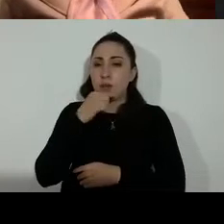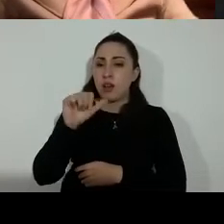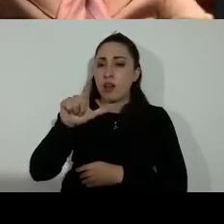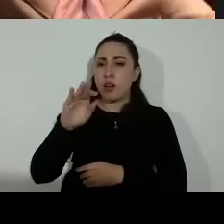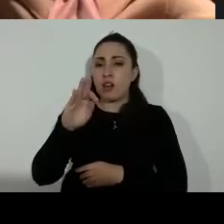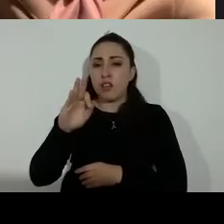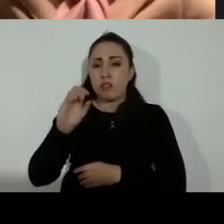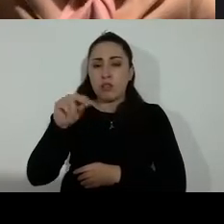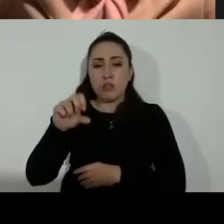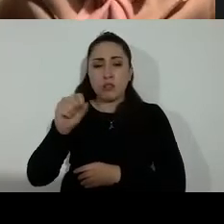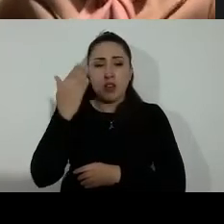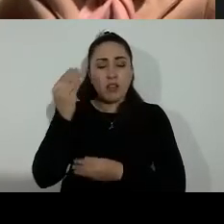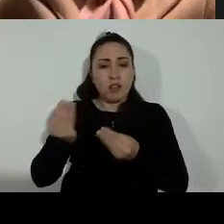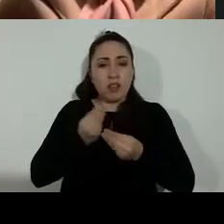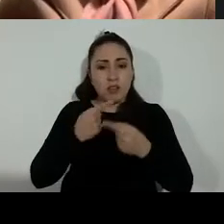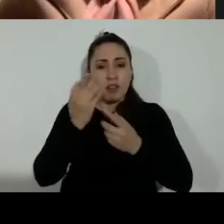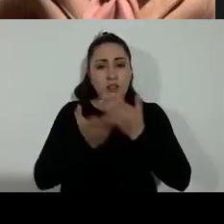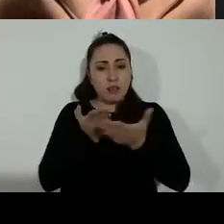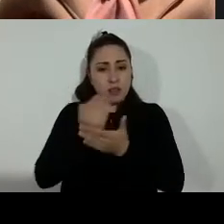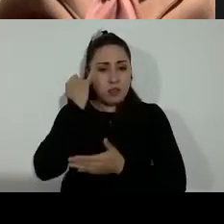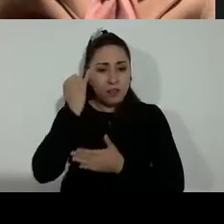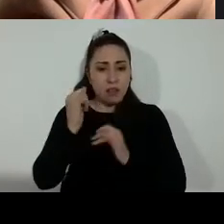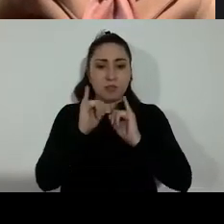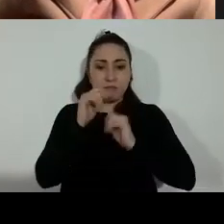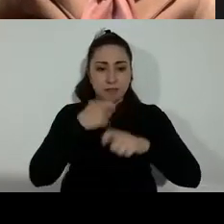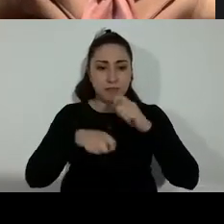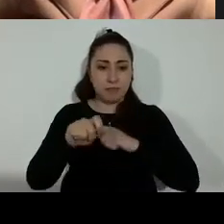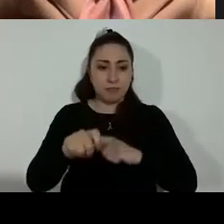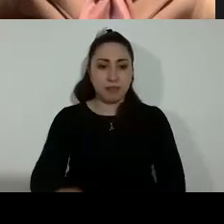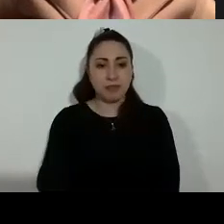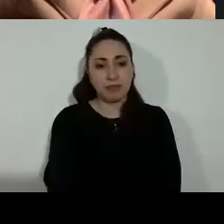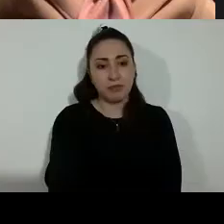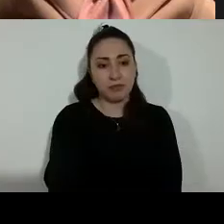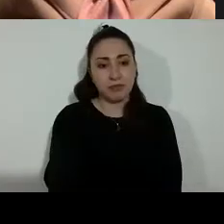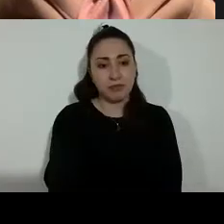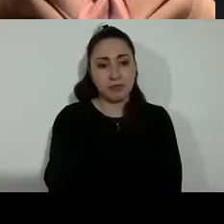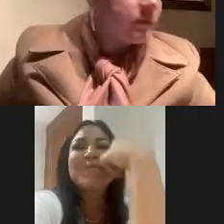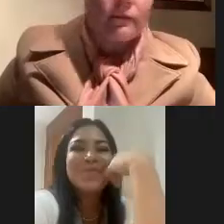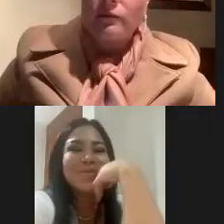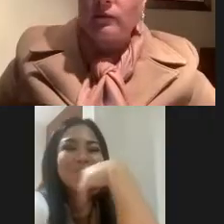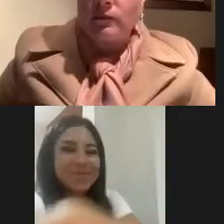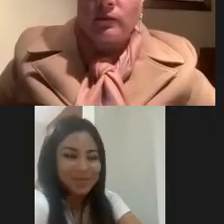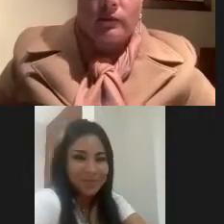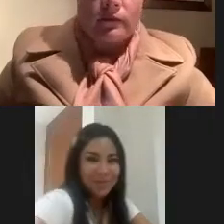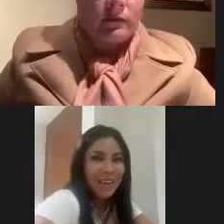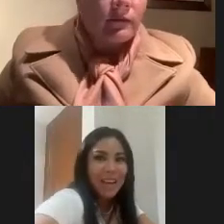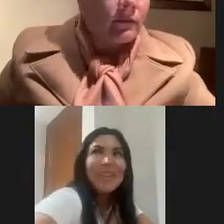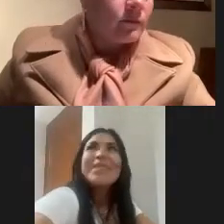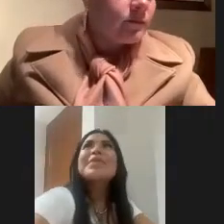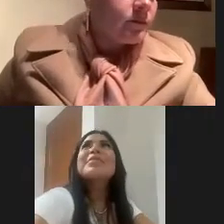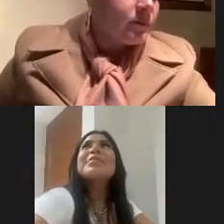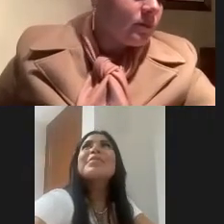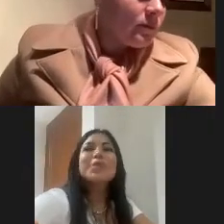favor de mandar las iniciativas que se nos mandaron a una comisión creada por la Jucopo, pero